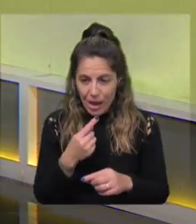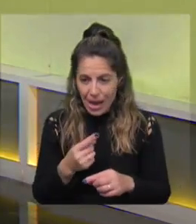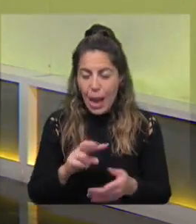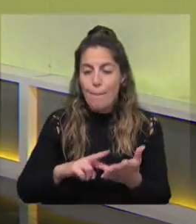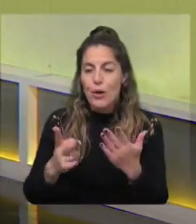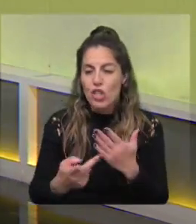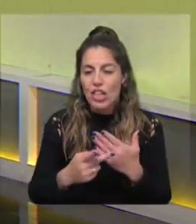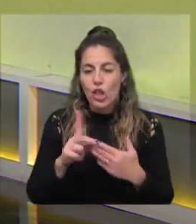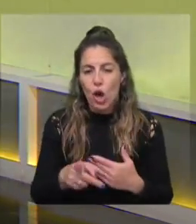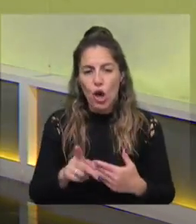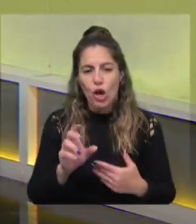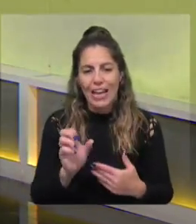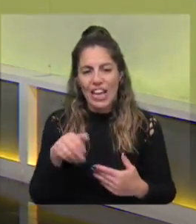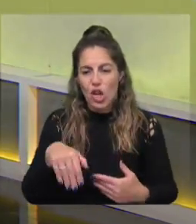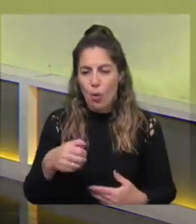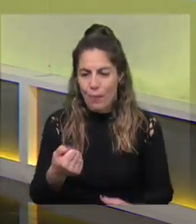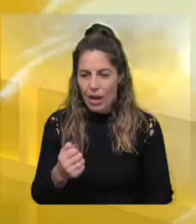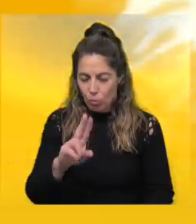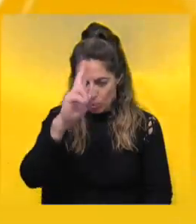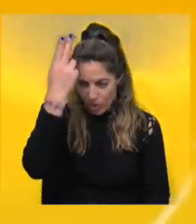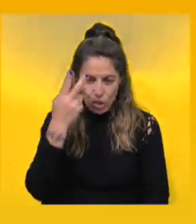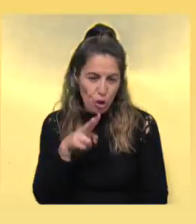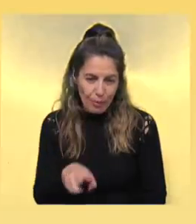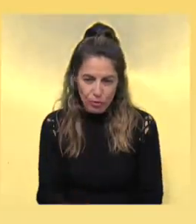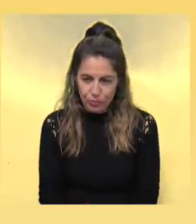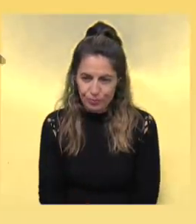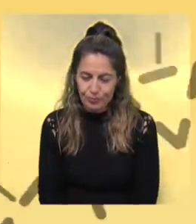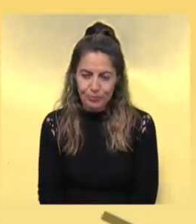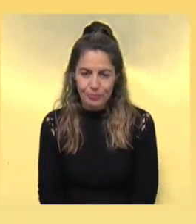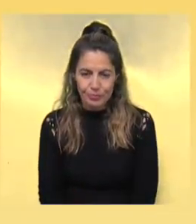proyecto Genoma Uruguayo. Lo vemos.